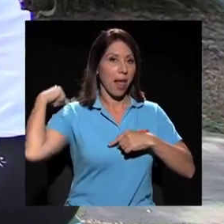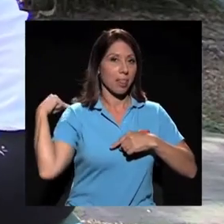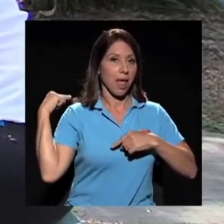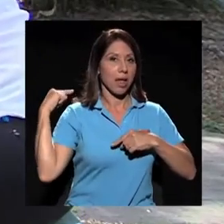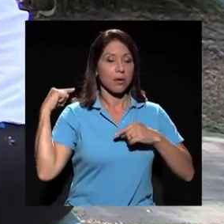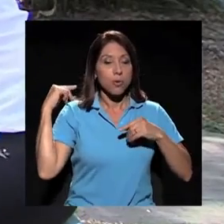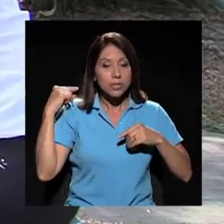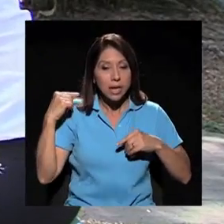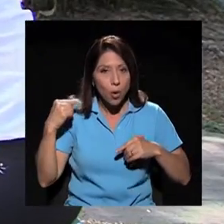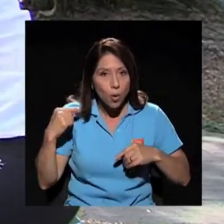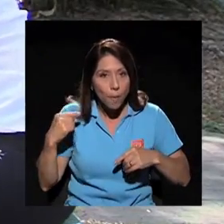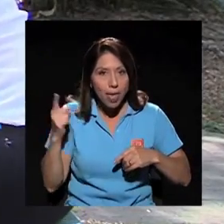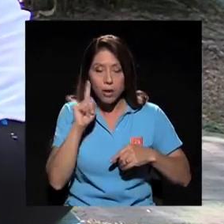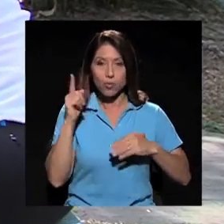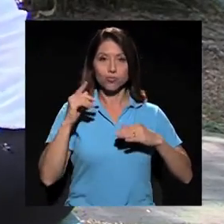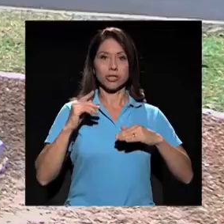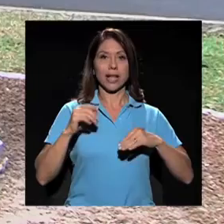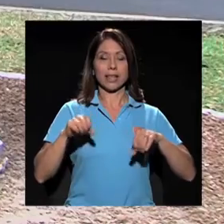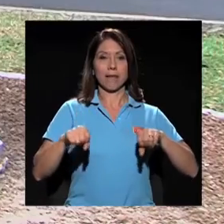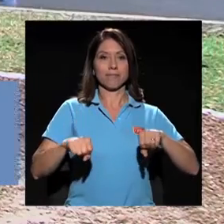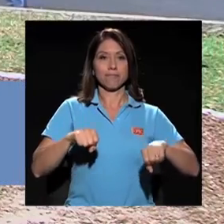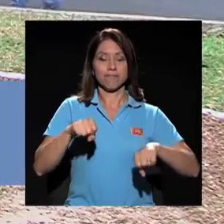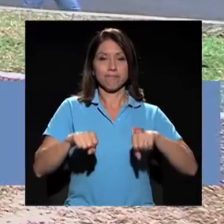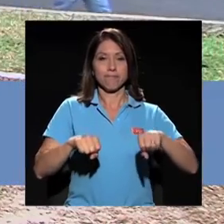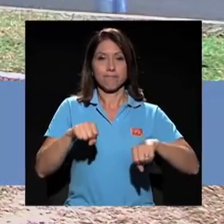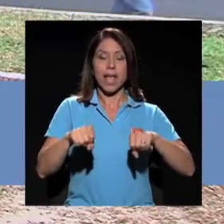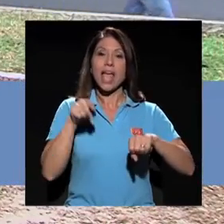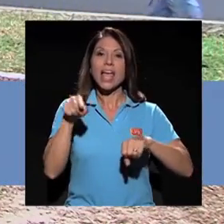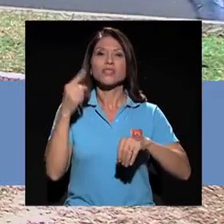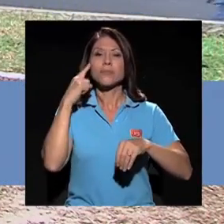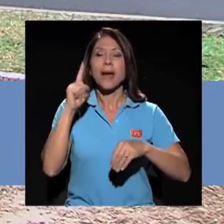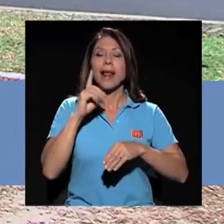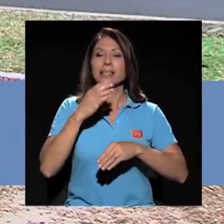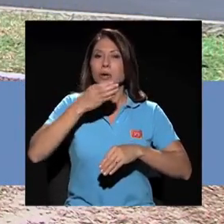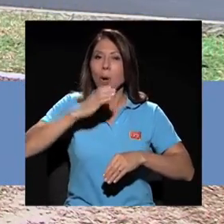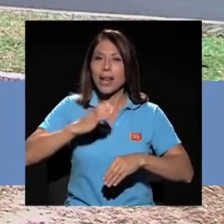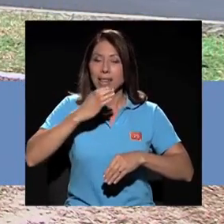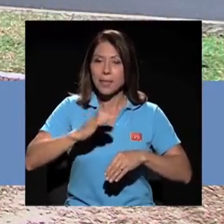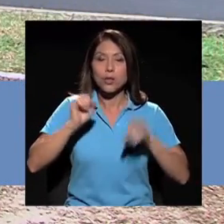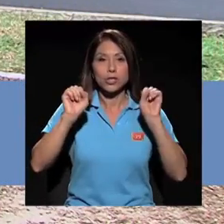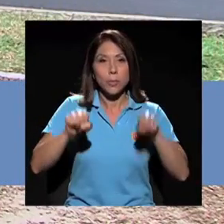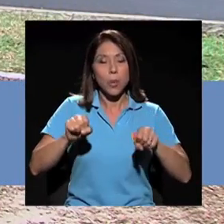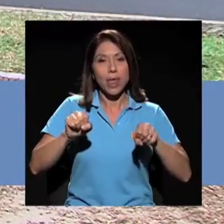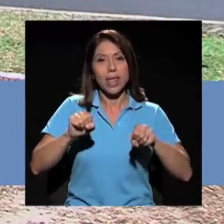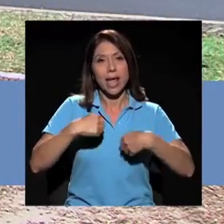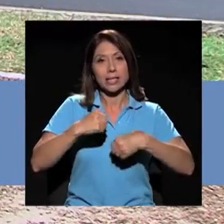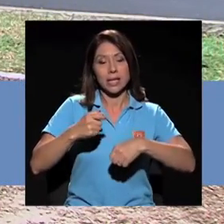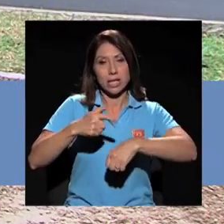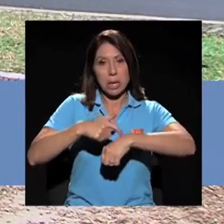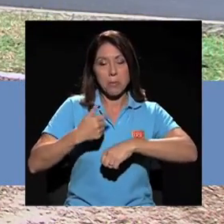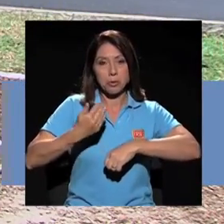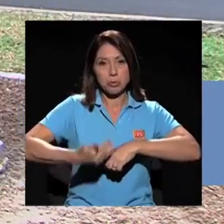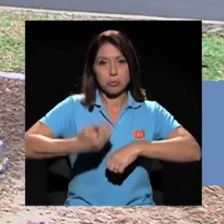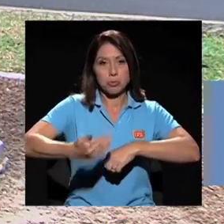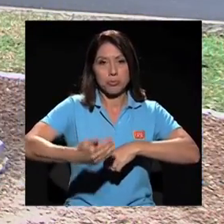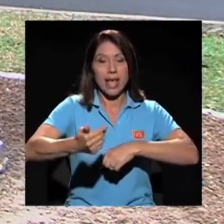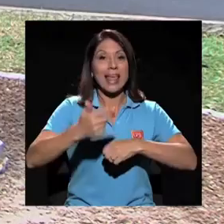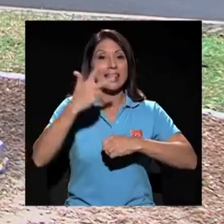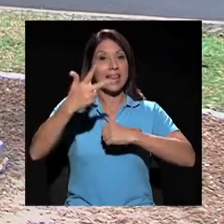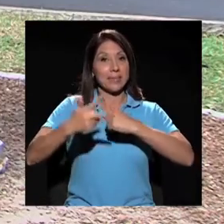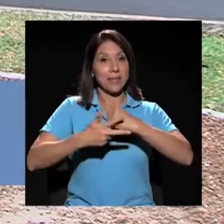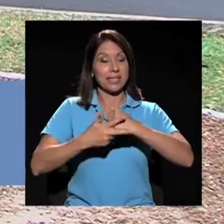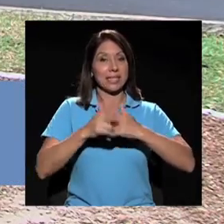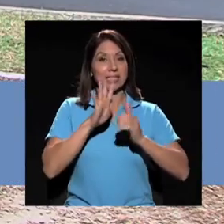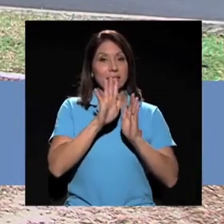no esté encorvada, sino que esté lo más recta posible. Este es un movimiento más que todo como para hacer un calentamiento, se puede hacer por tiempos, se pueden